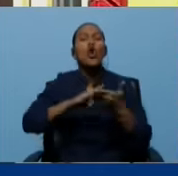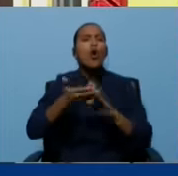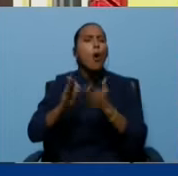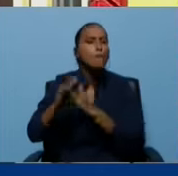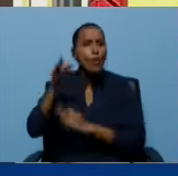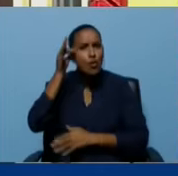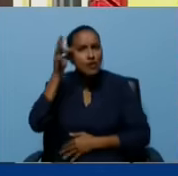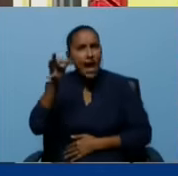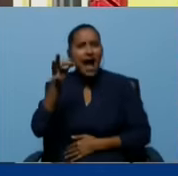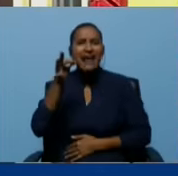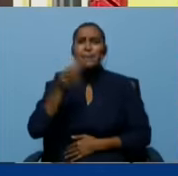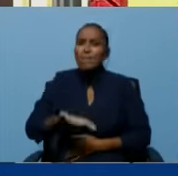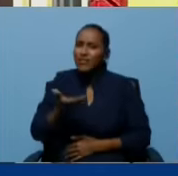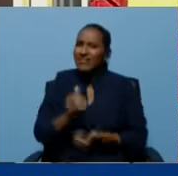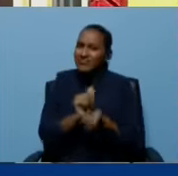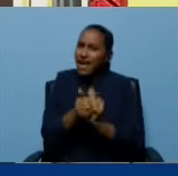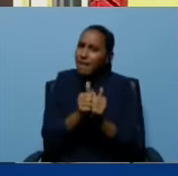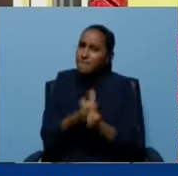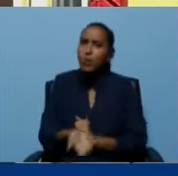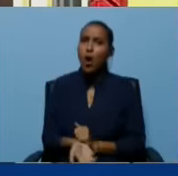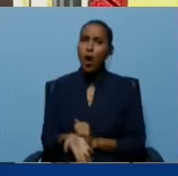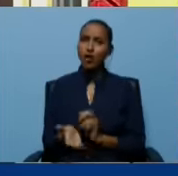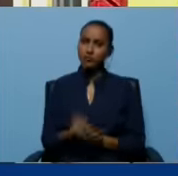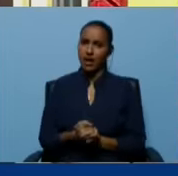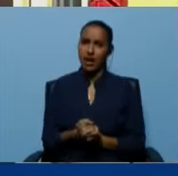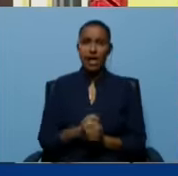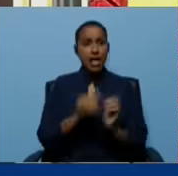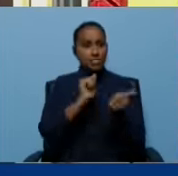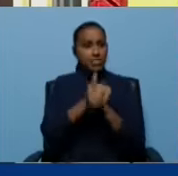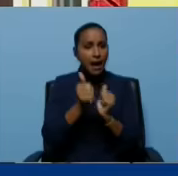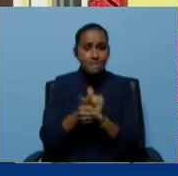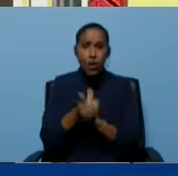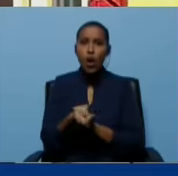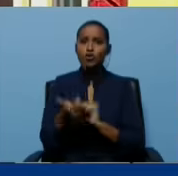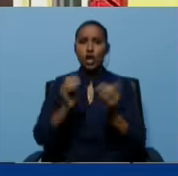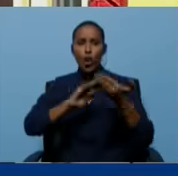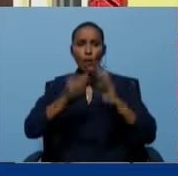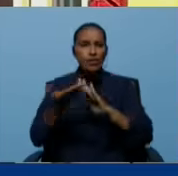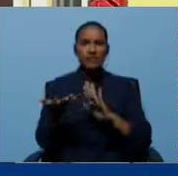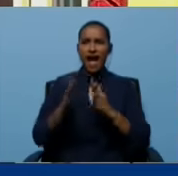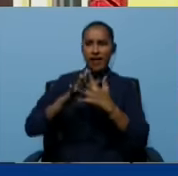comunales, el deporte comunitario, el deporte de barrio.